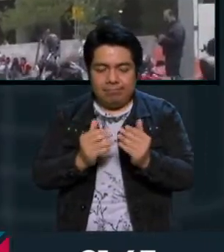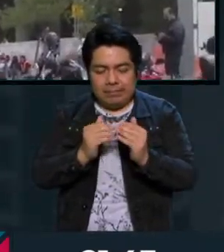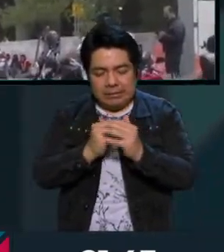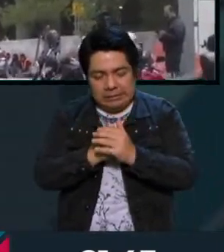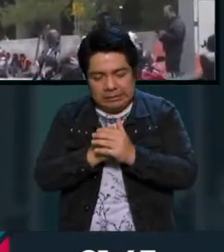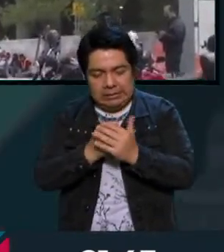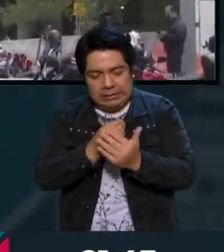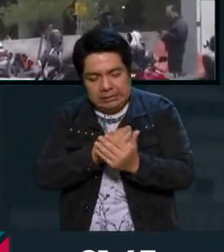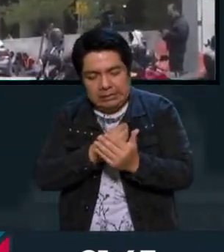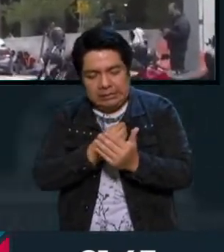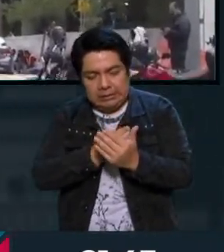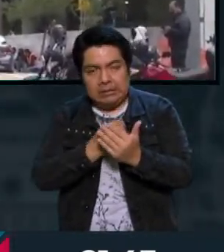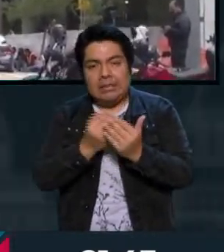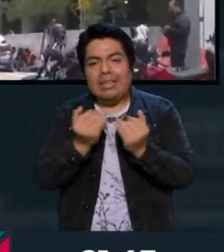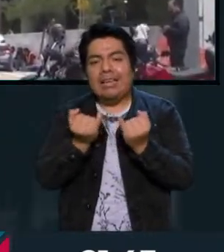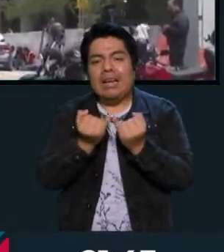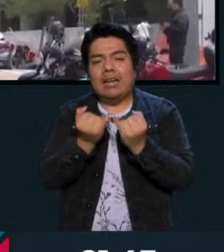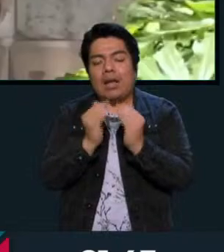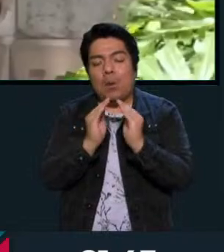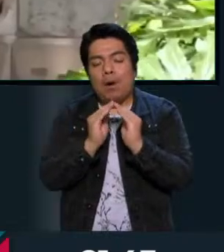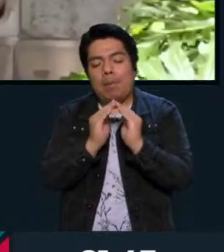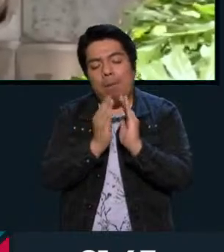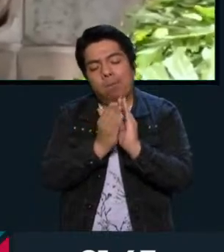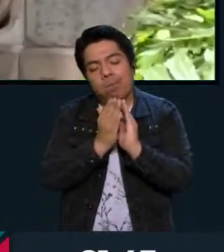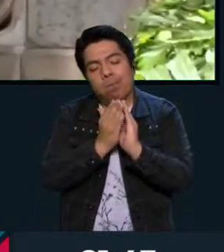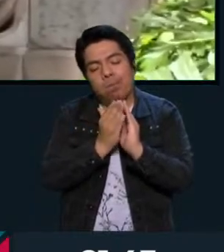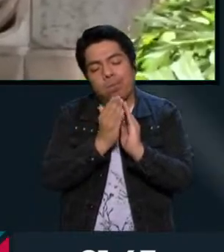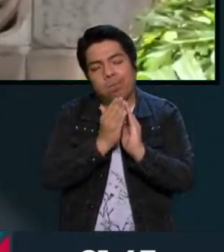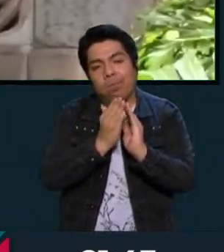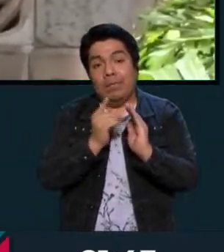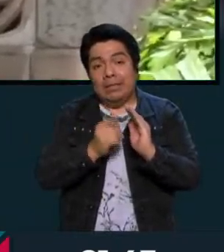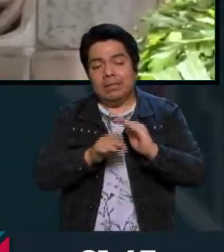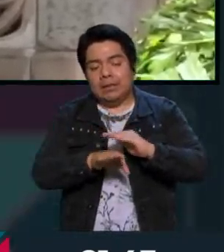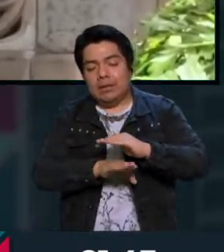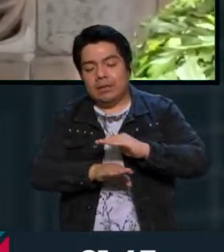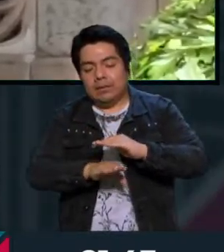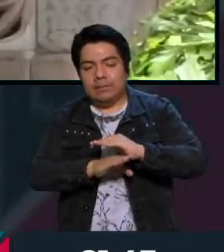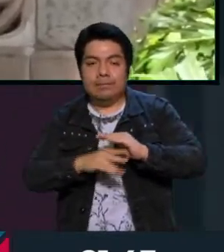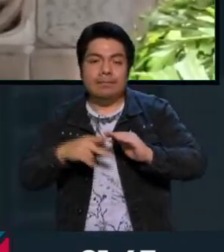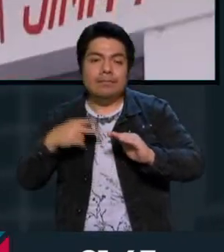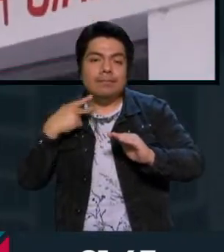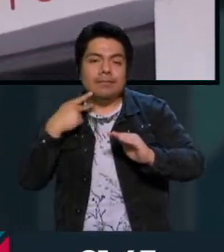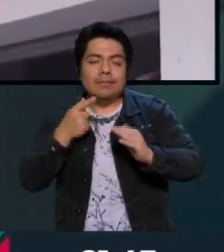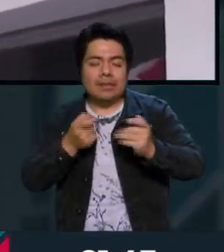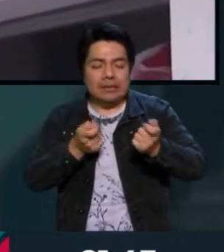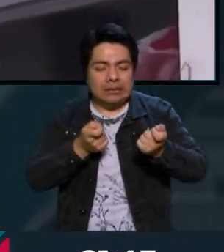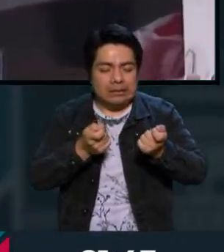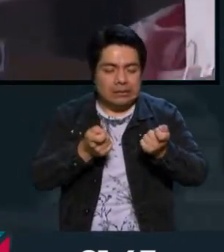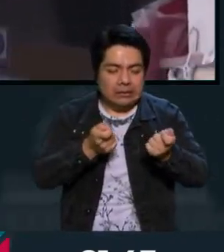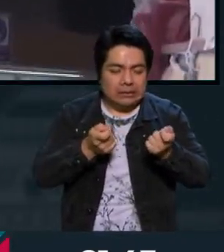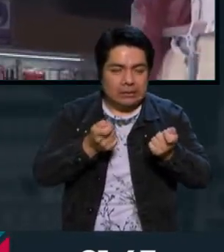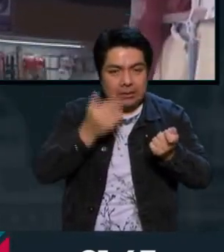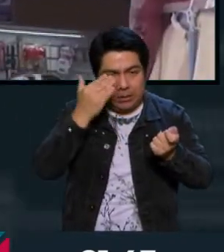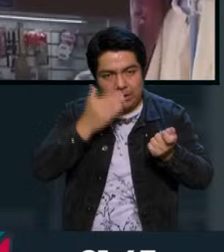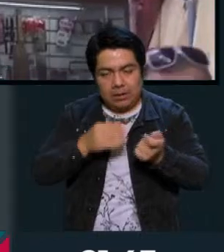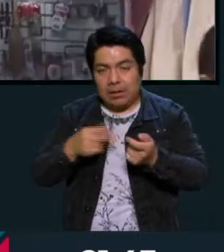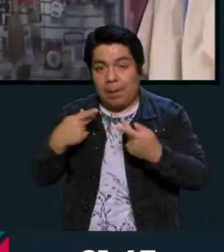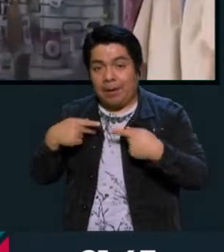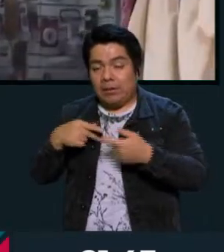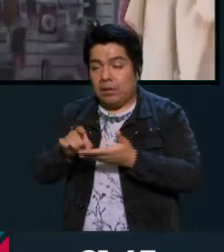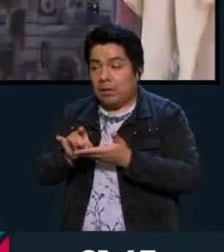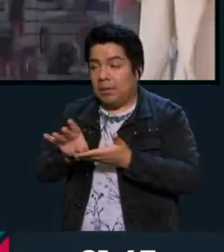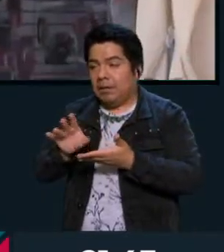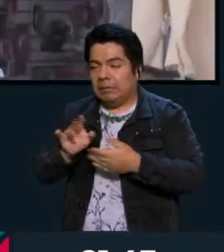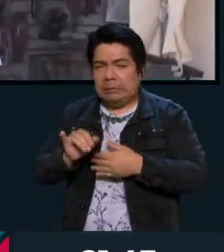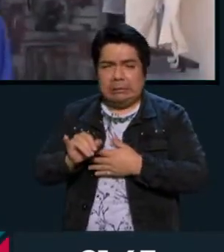construyendo las bases para una política de contención de los fenómenos de expulsión de habitantes hacia la